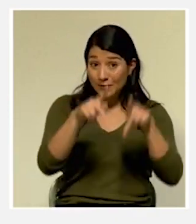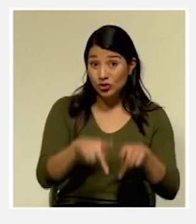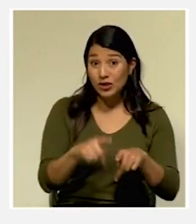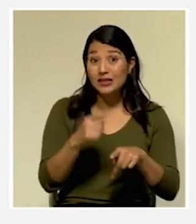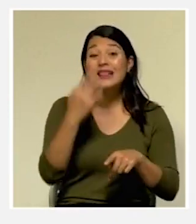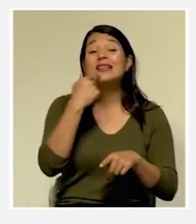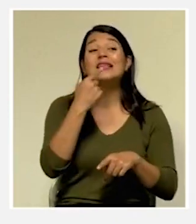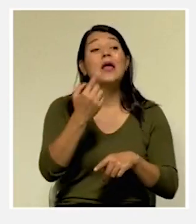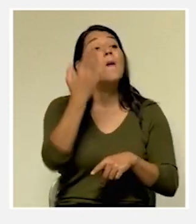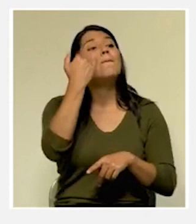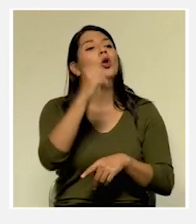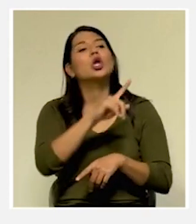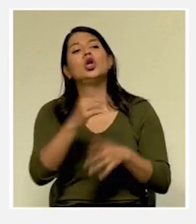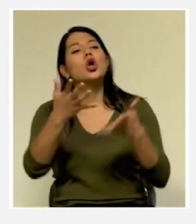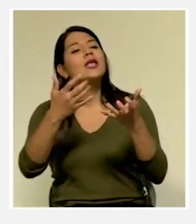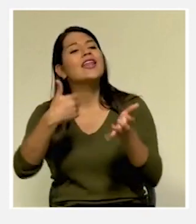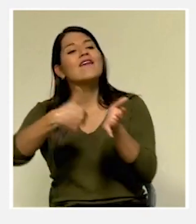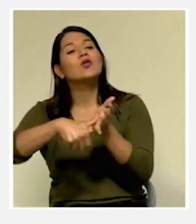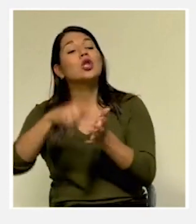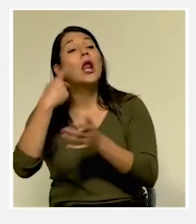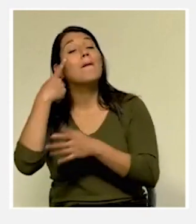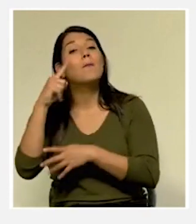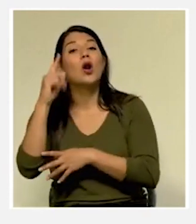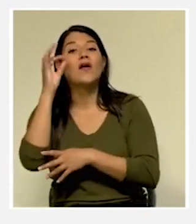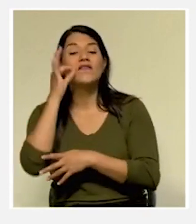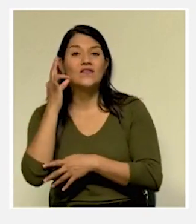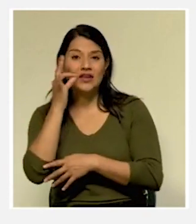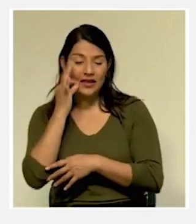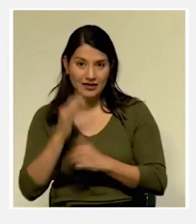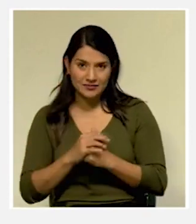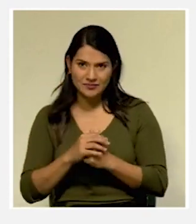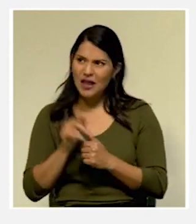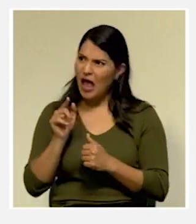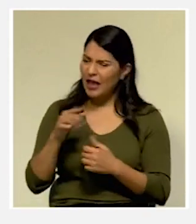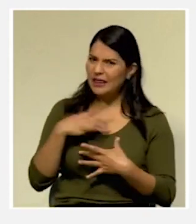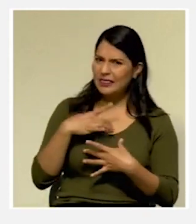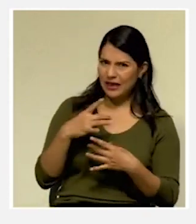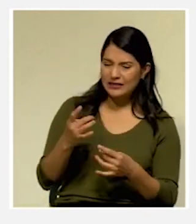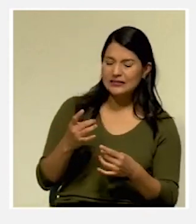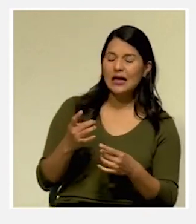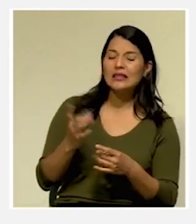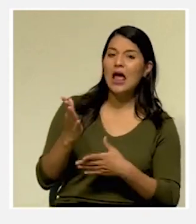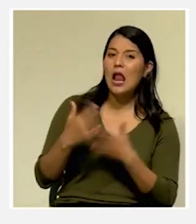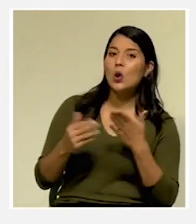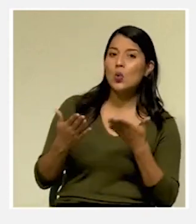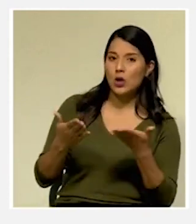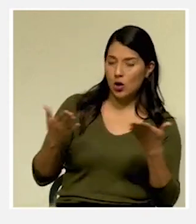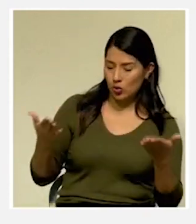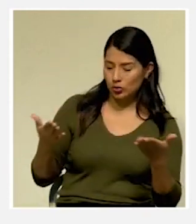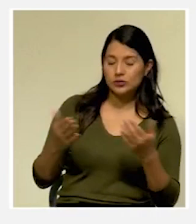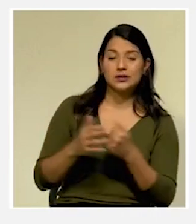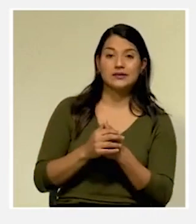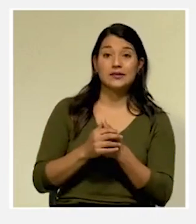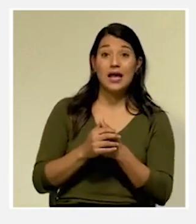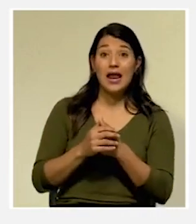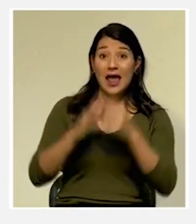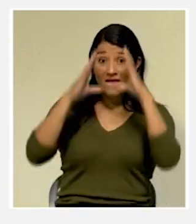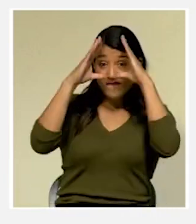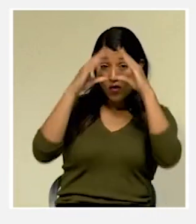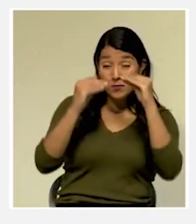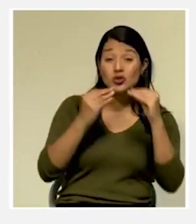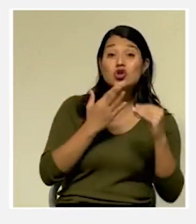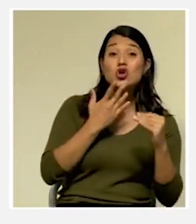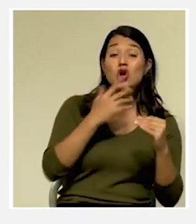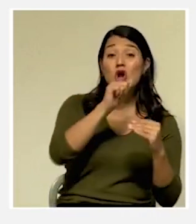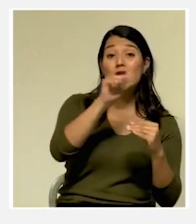Figueres. Exactamente. Aquí llama la atención, digamos, varias cosas. Lo primero es que, bueno, los datos en azul y rojo son